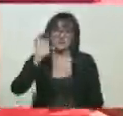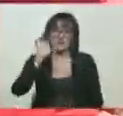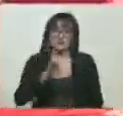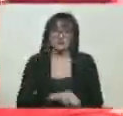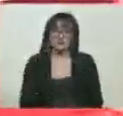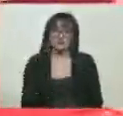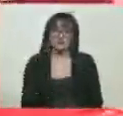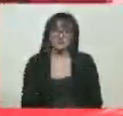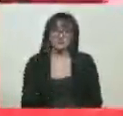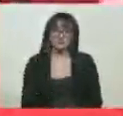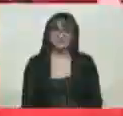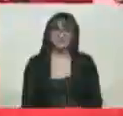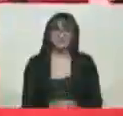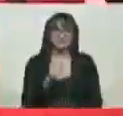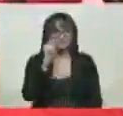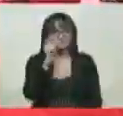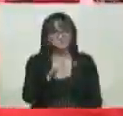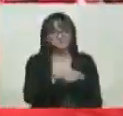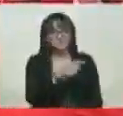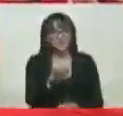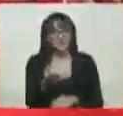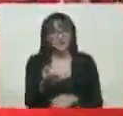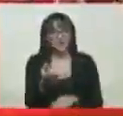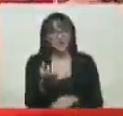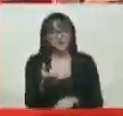Por ahí está Henry Falcón.